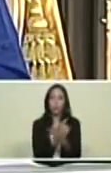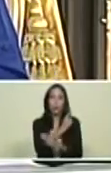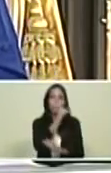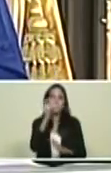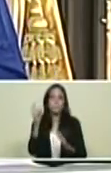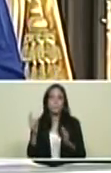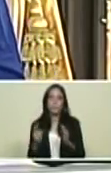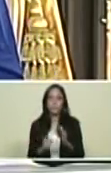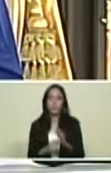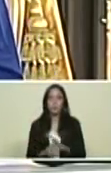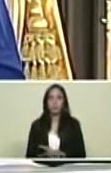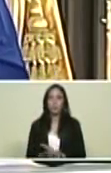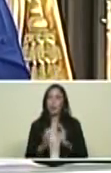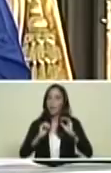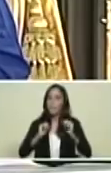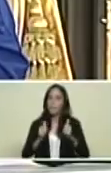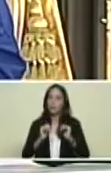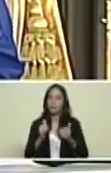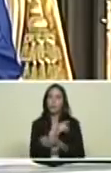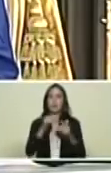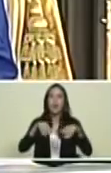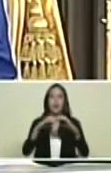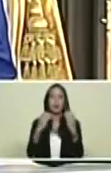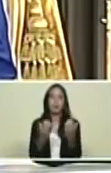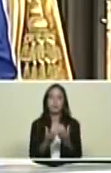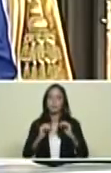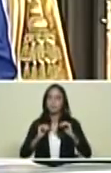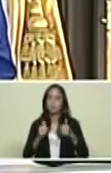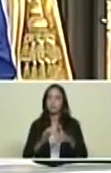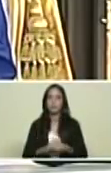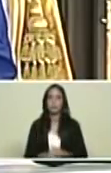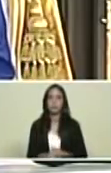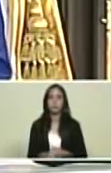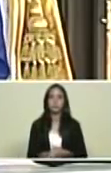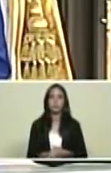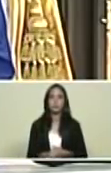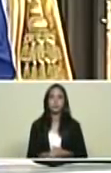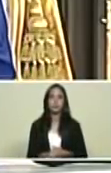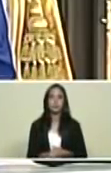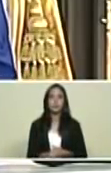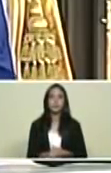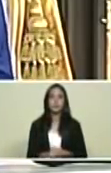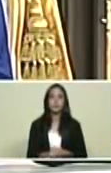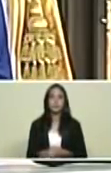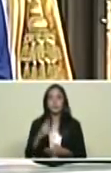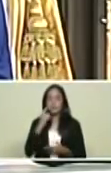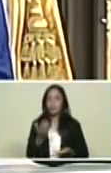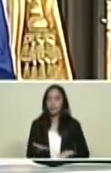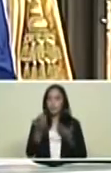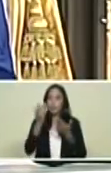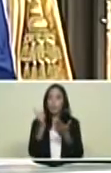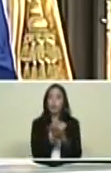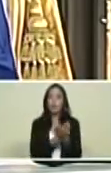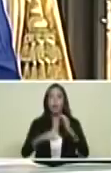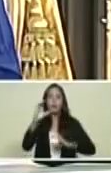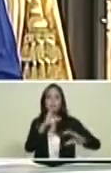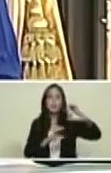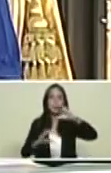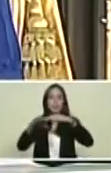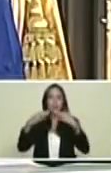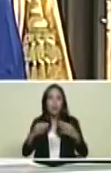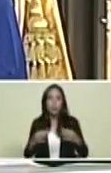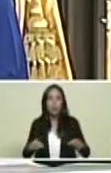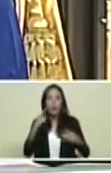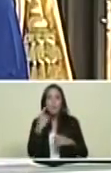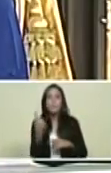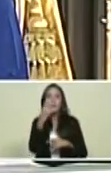completos, en el inicio de este año escolar. Verdaderamente, mira, aquí está el libro de Ciencias Naturales de primer